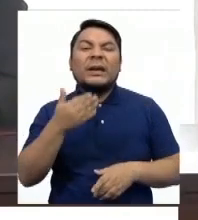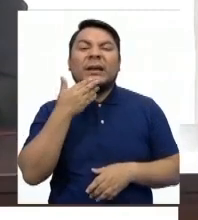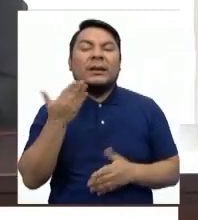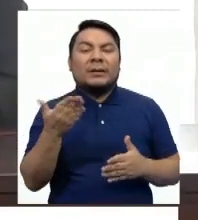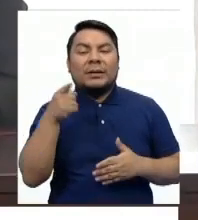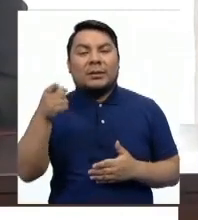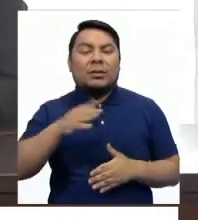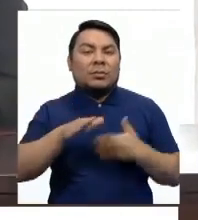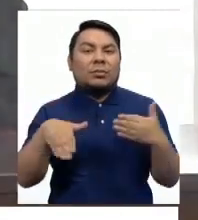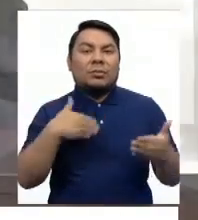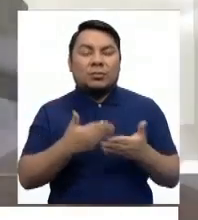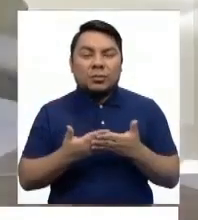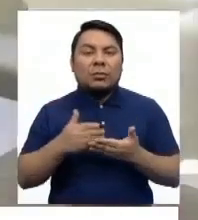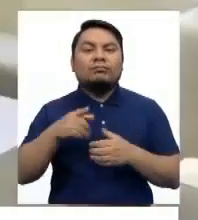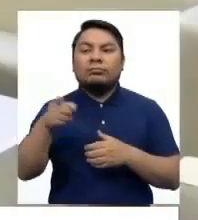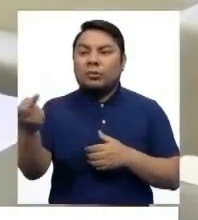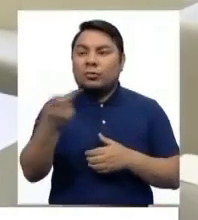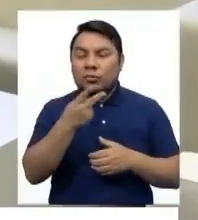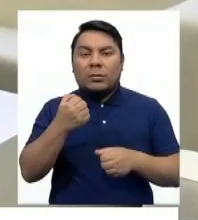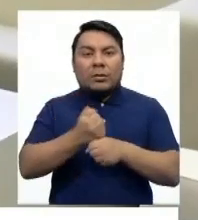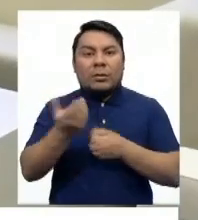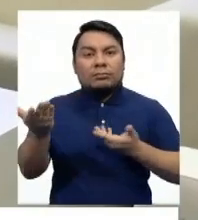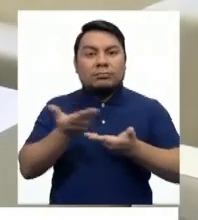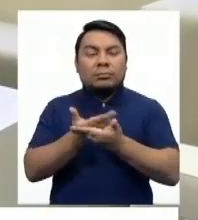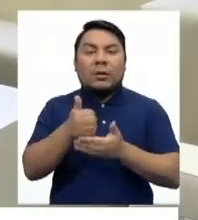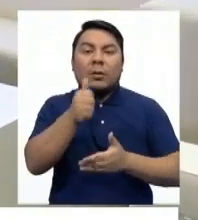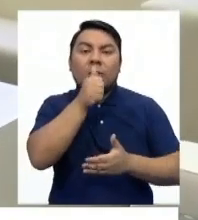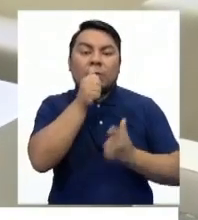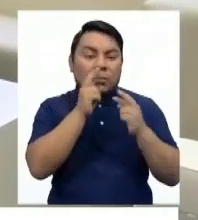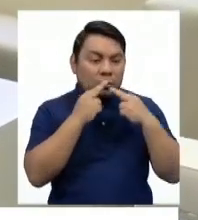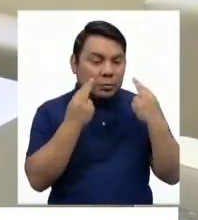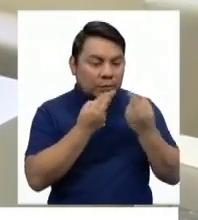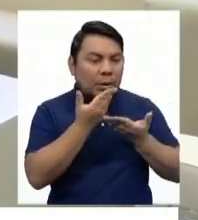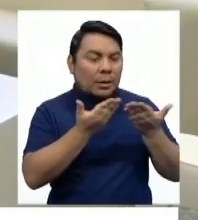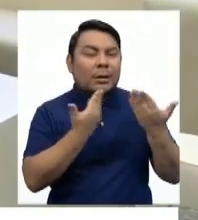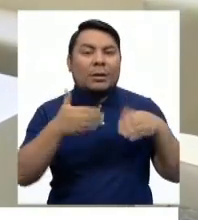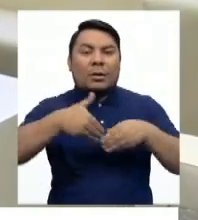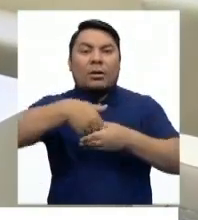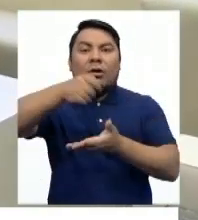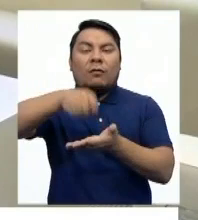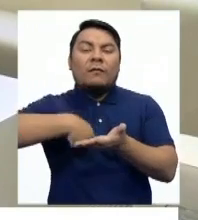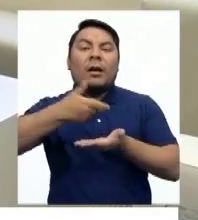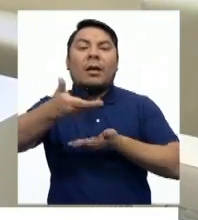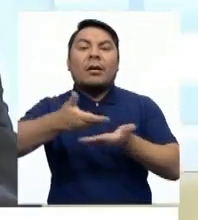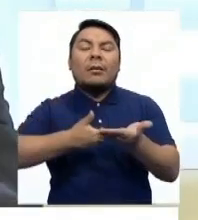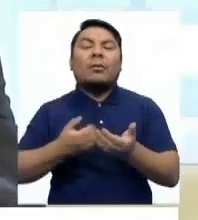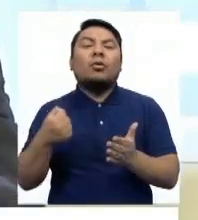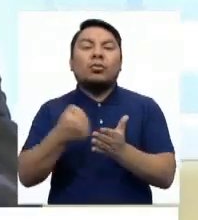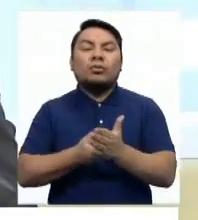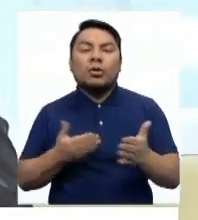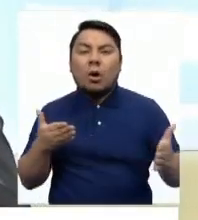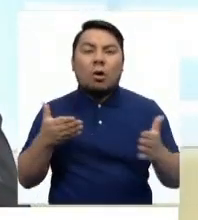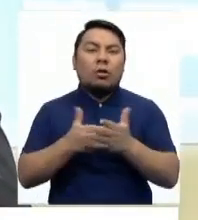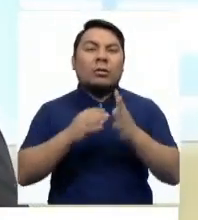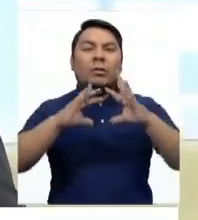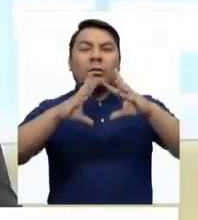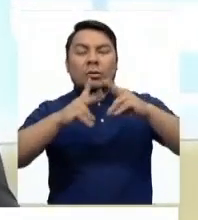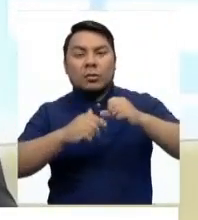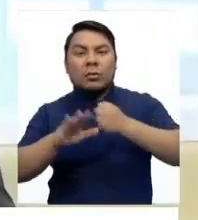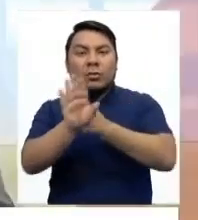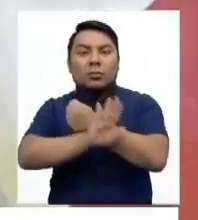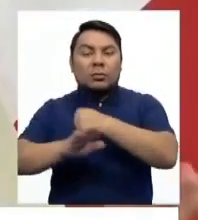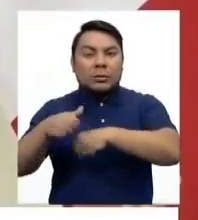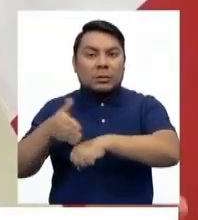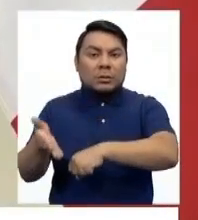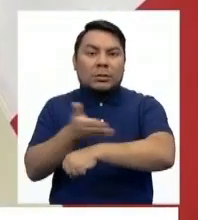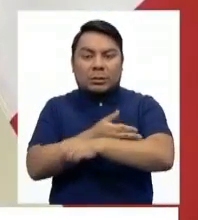concepción, planeamiento y ejecución. Tras una reunión privada, firmaron además un convenio de cooperación en lucha contra la delincuencia en materia de prevención,